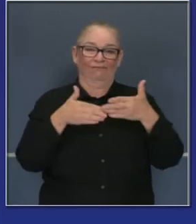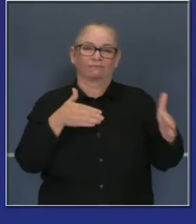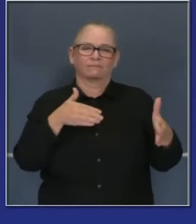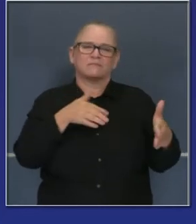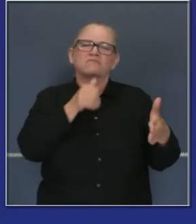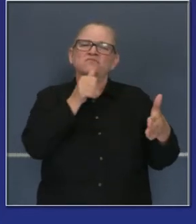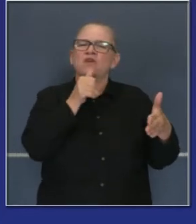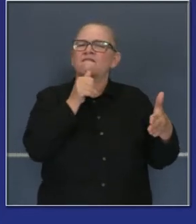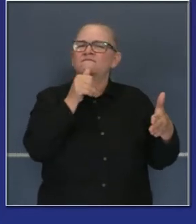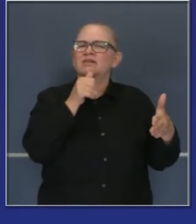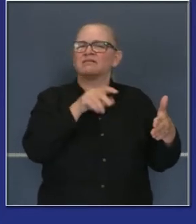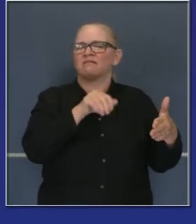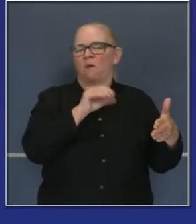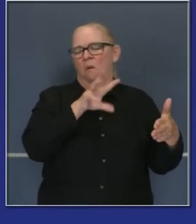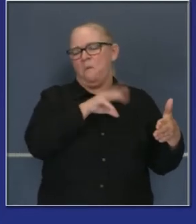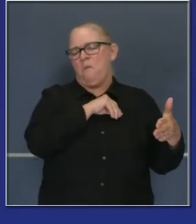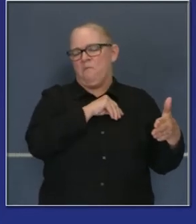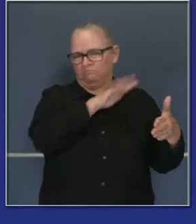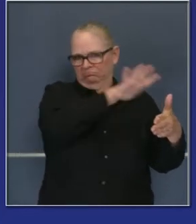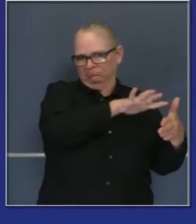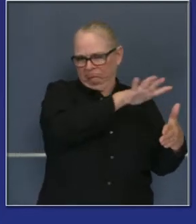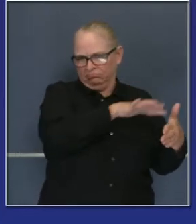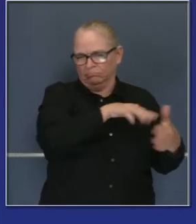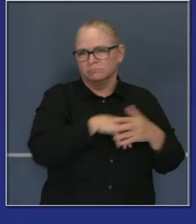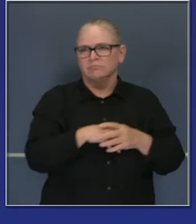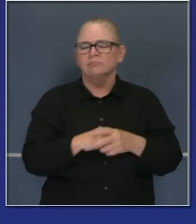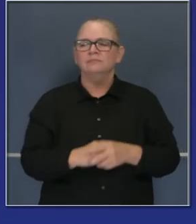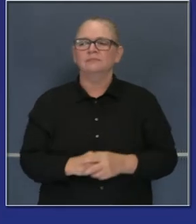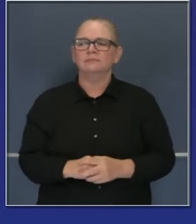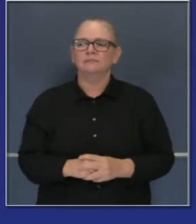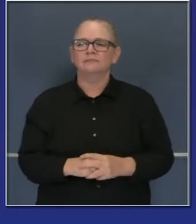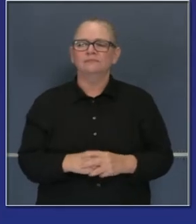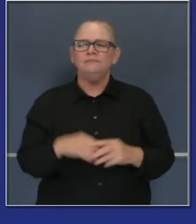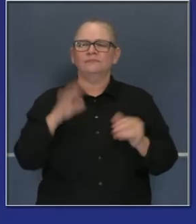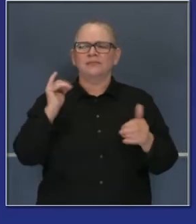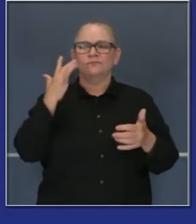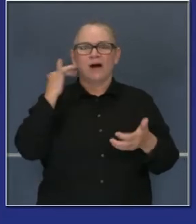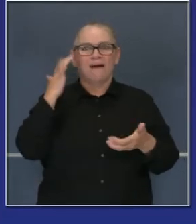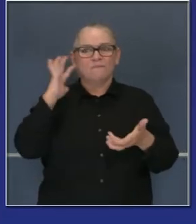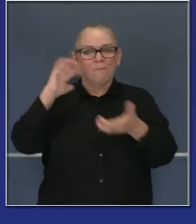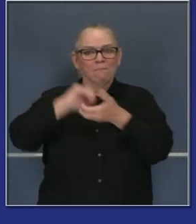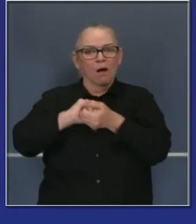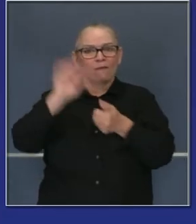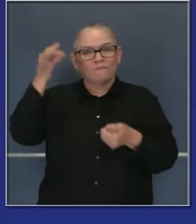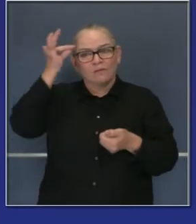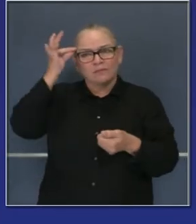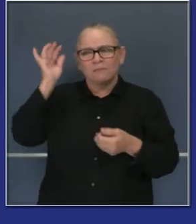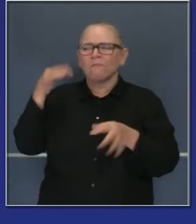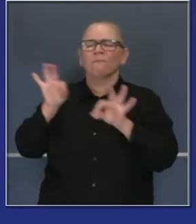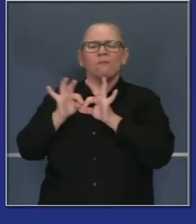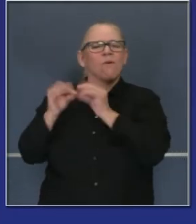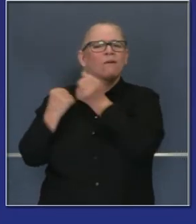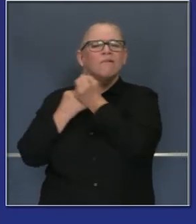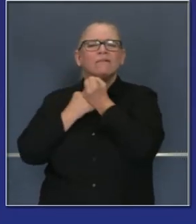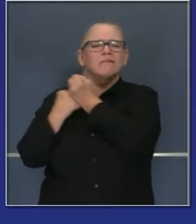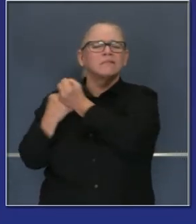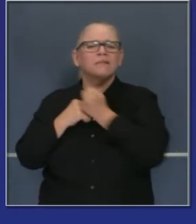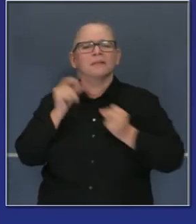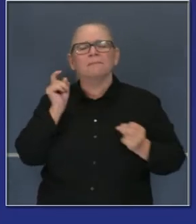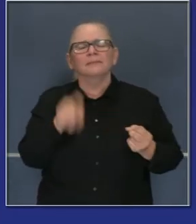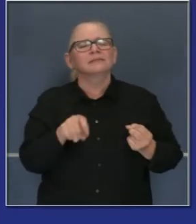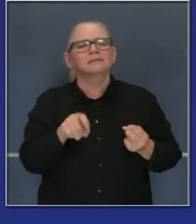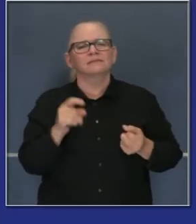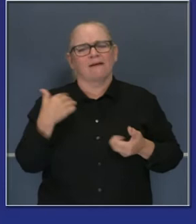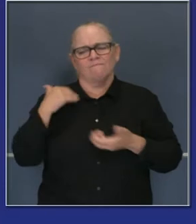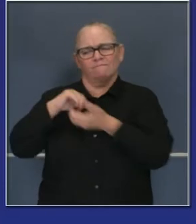incendios forestales que predominantemente estamos hablando de trabajar en conjunto con el gobierno federal eso es fundamental